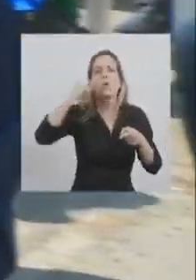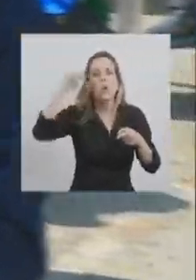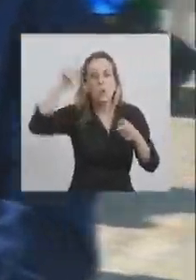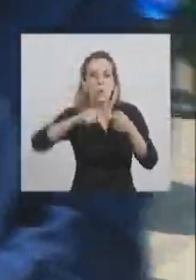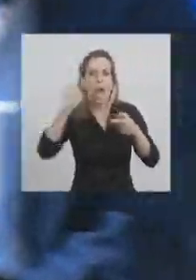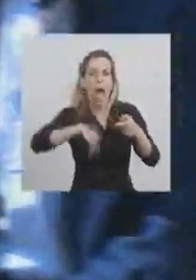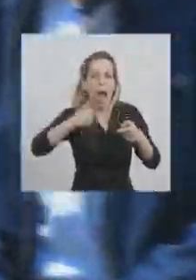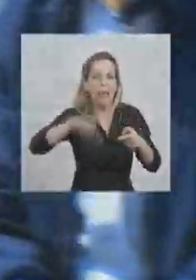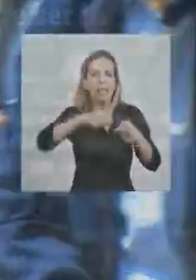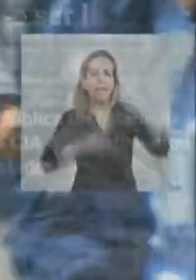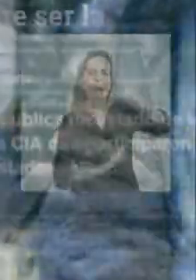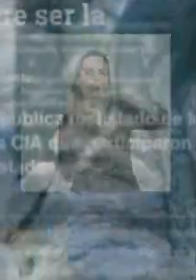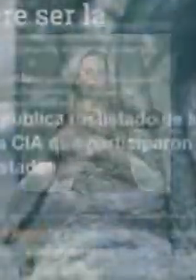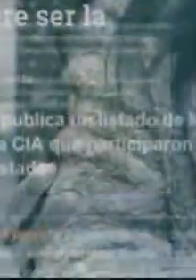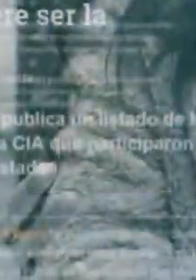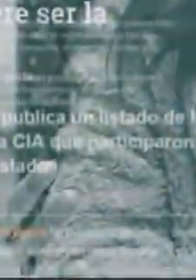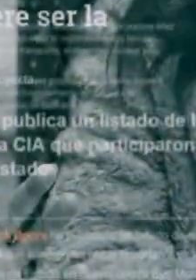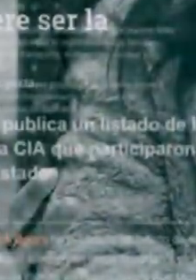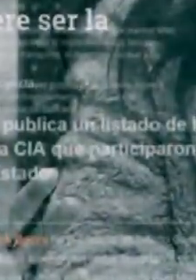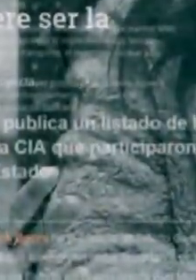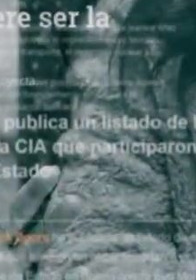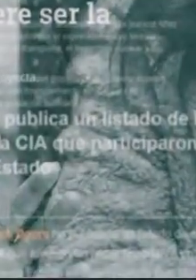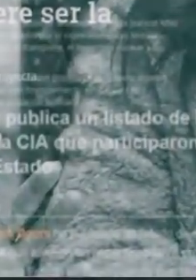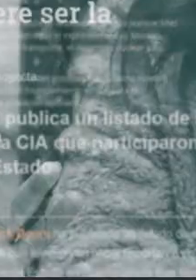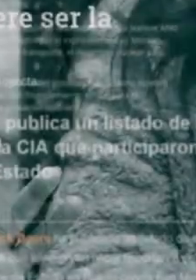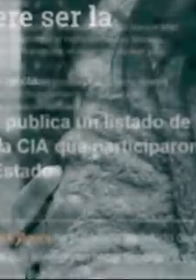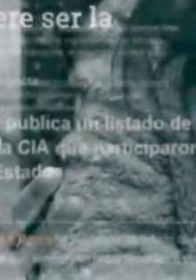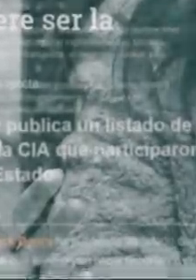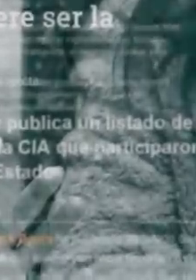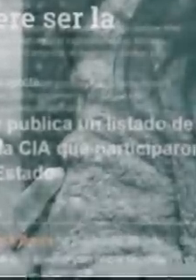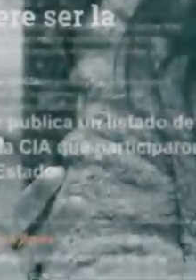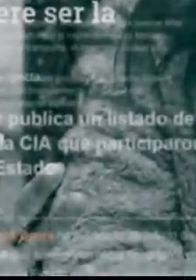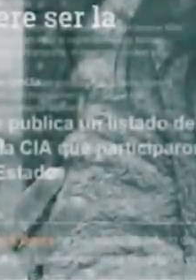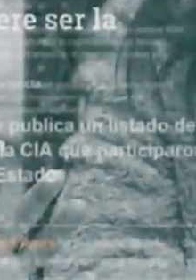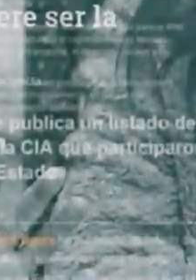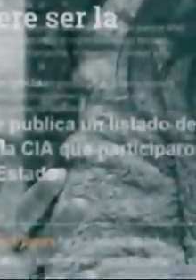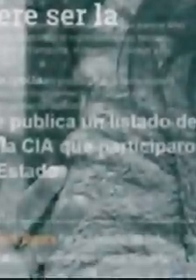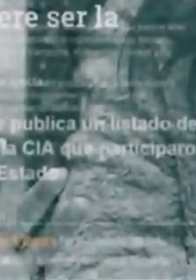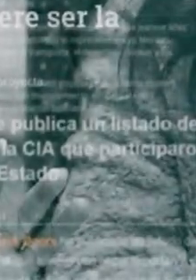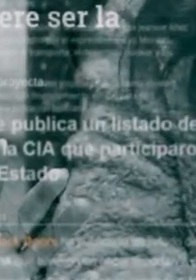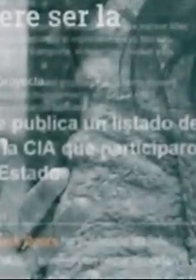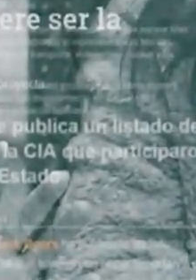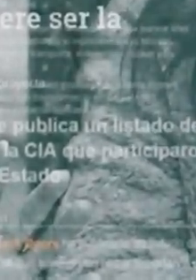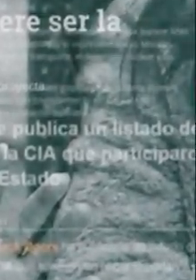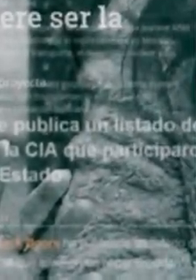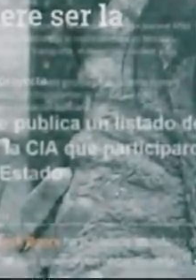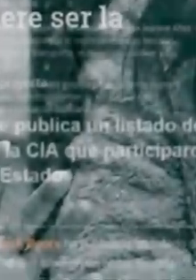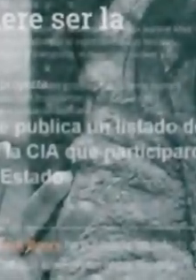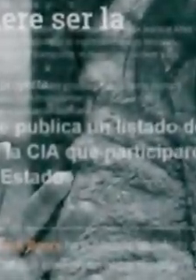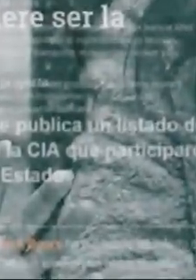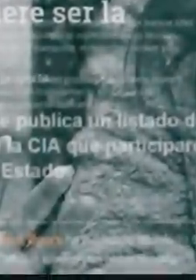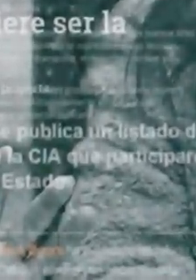Linera retornan a Bolivia, tras un periodo de régimen de facto que dejó cientos de detenidos, muertes, persecuciones,